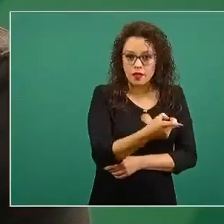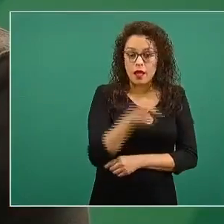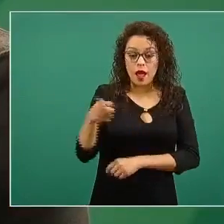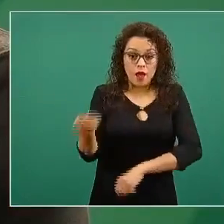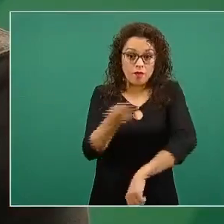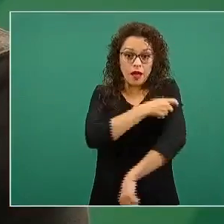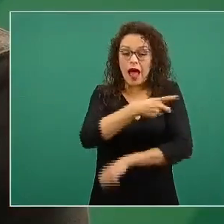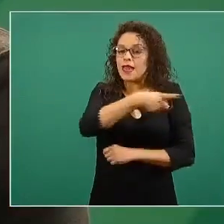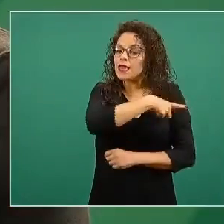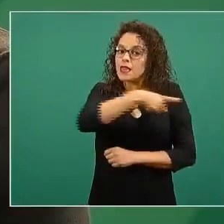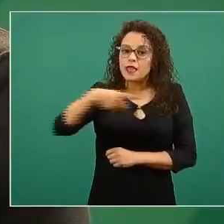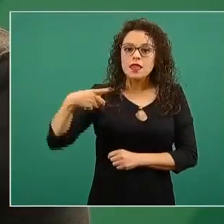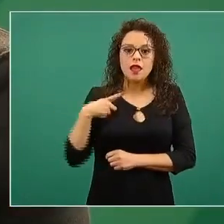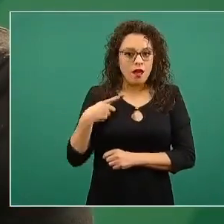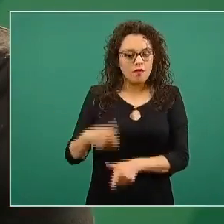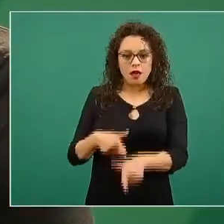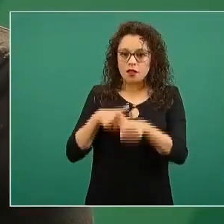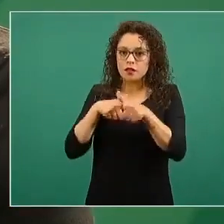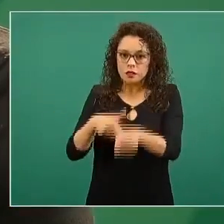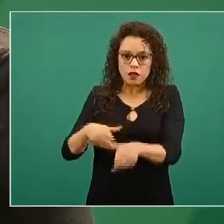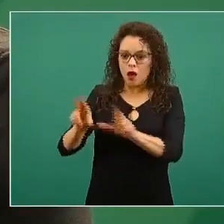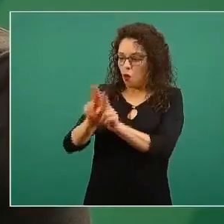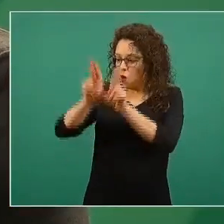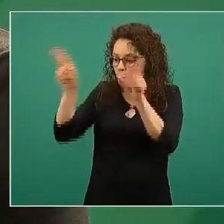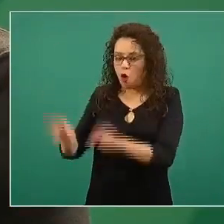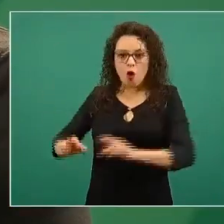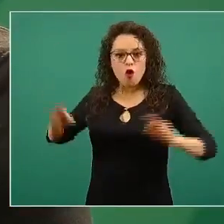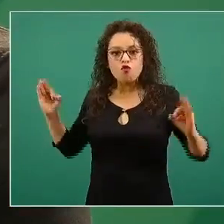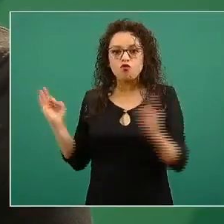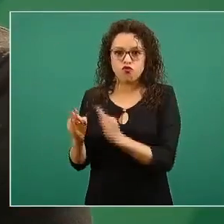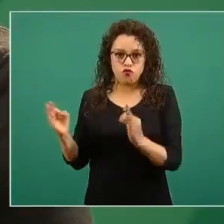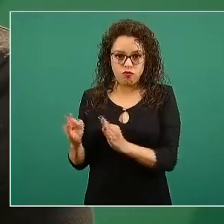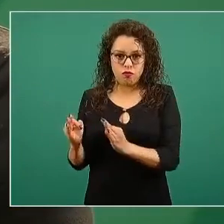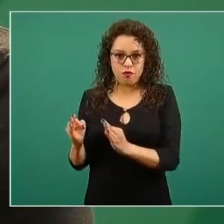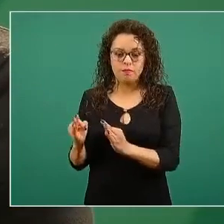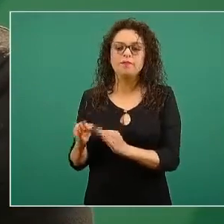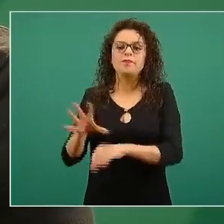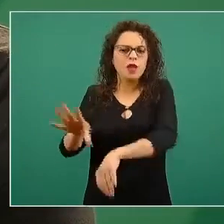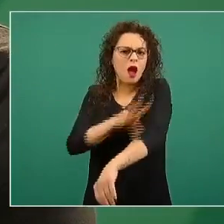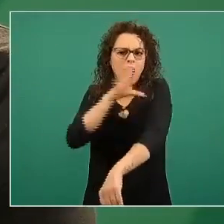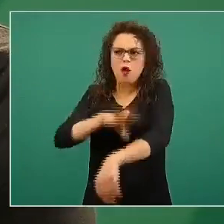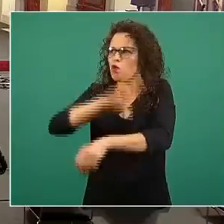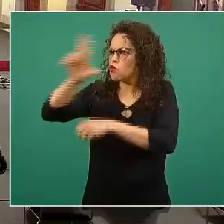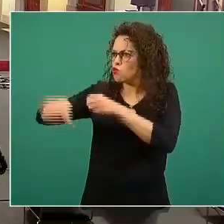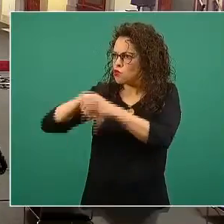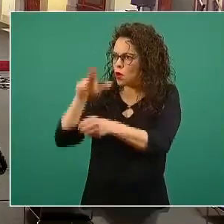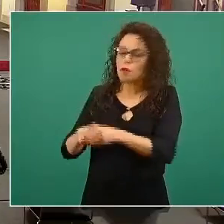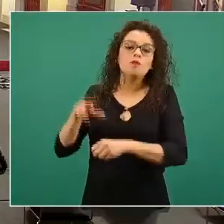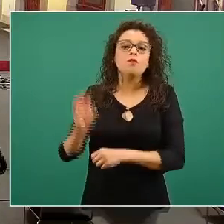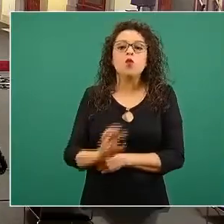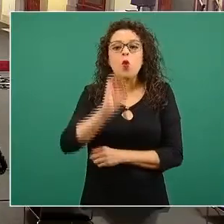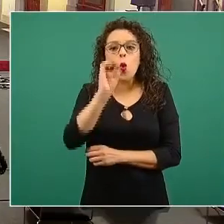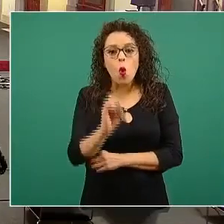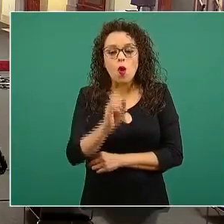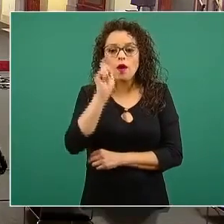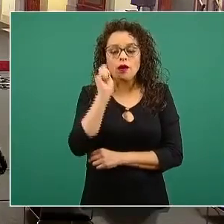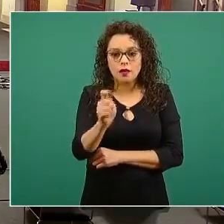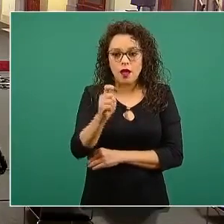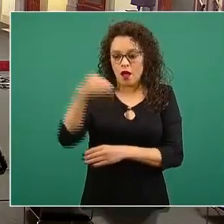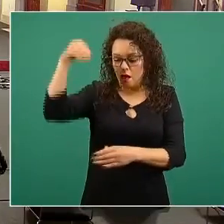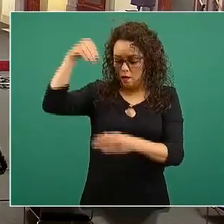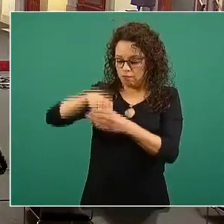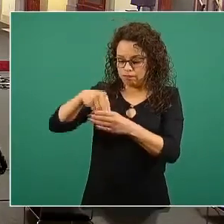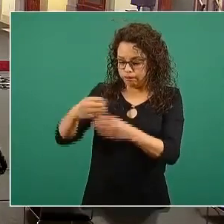permanentemente refrigerada, ya sea en un refrigerador eléctrico convencional o sometida en un termo que tiene todas